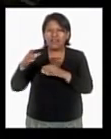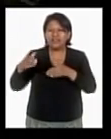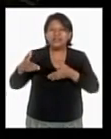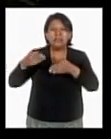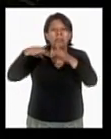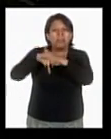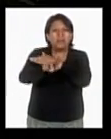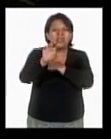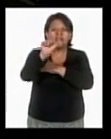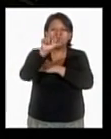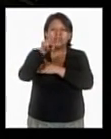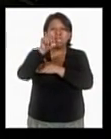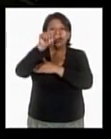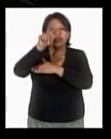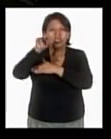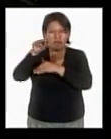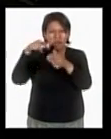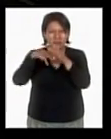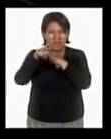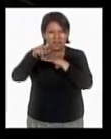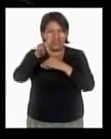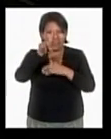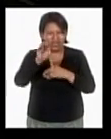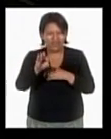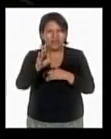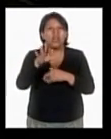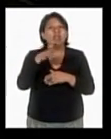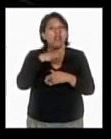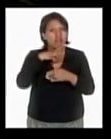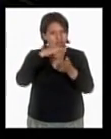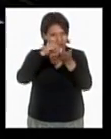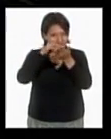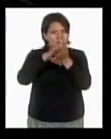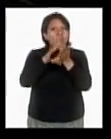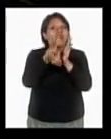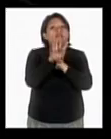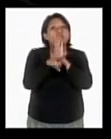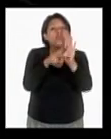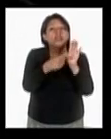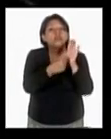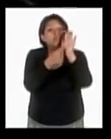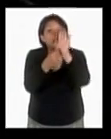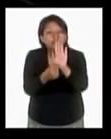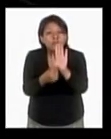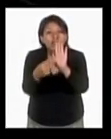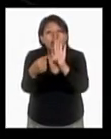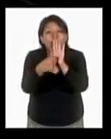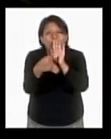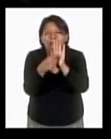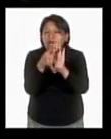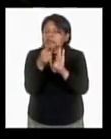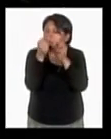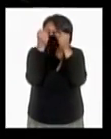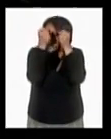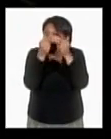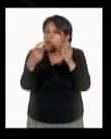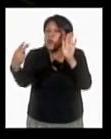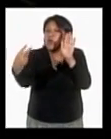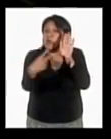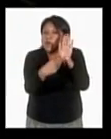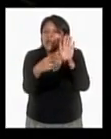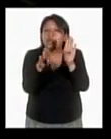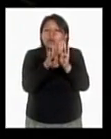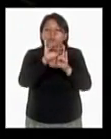Abad del metro de la Ciudad de México, queda constancia en un video. El documento no deja lugar a dudas.